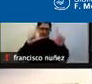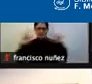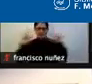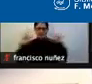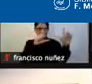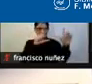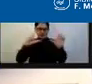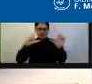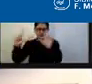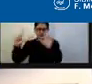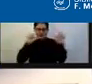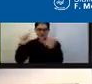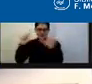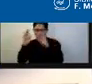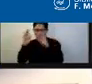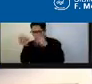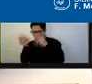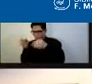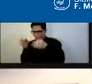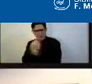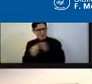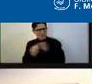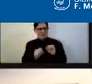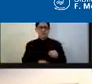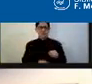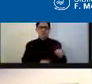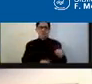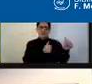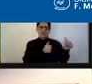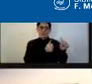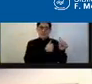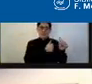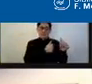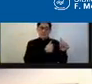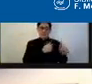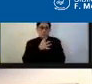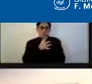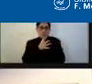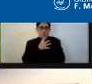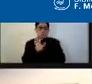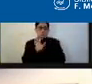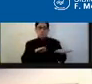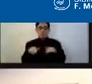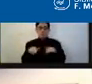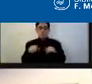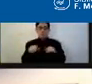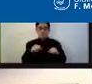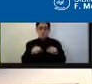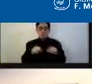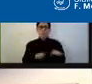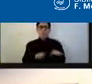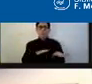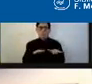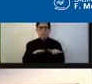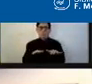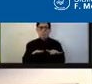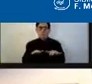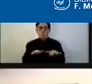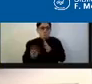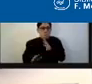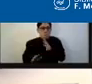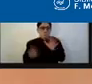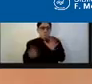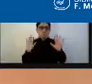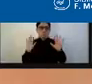sido muy cerca, eso sí, me di cuenta porque no hubo un solo remesón, pum. Y Claro. eso es que